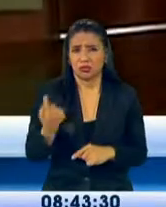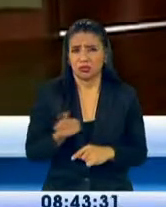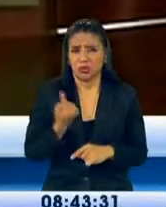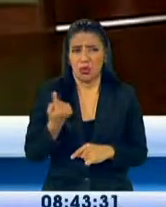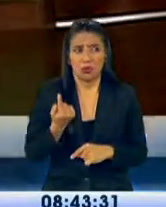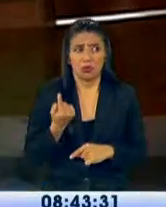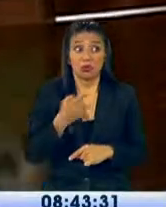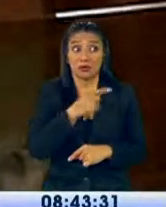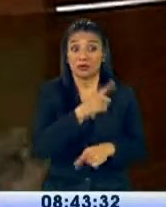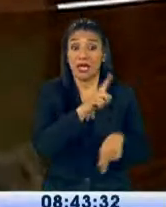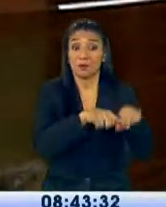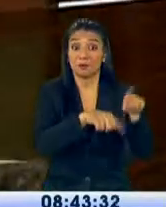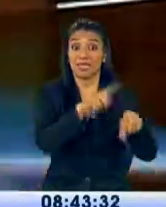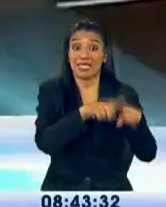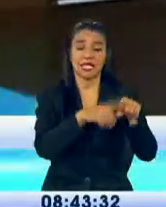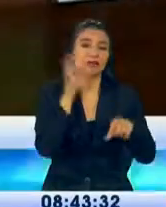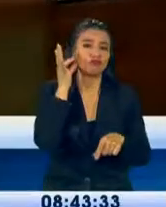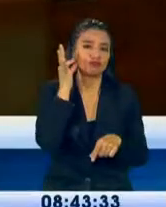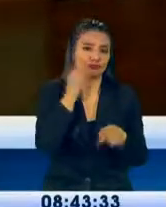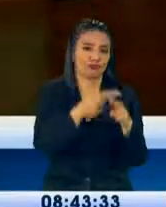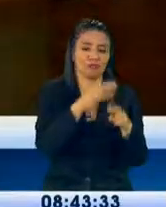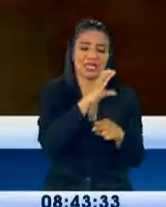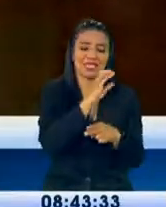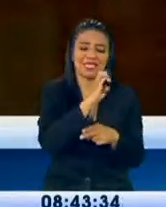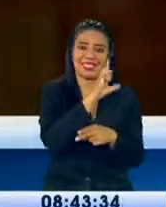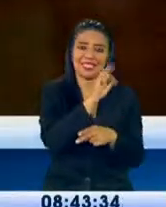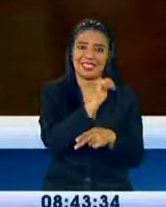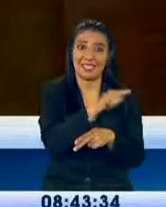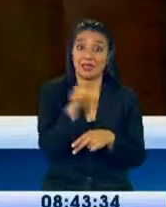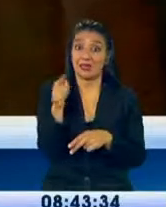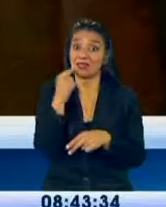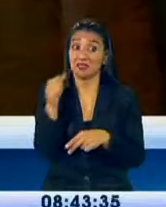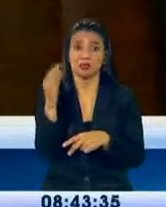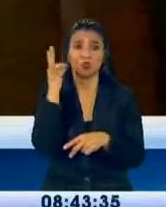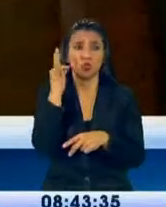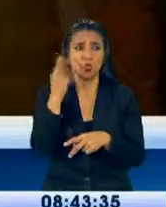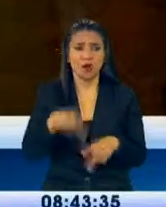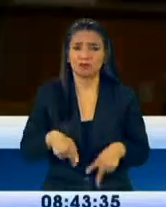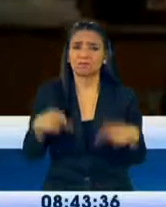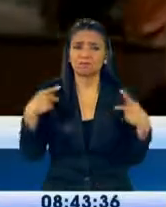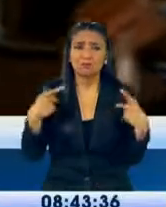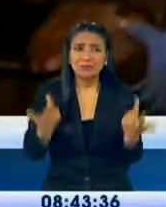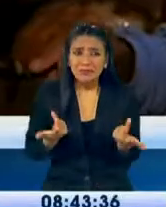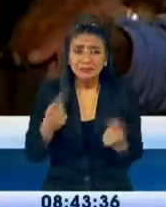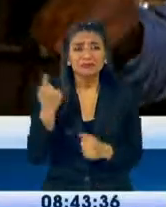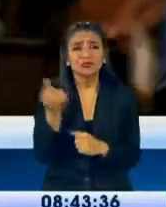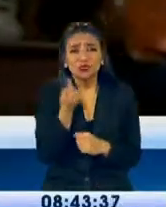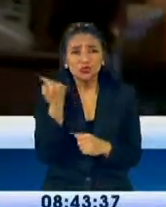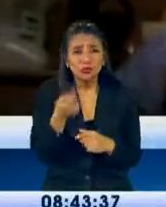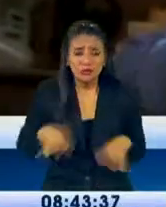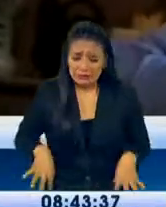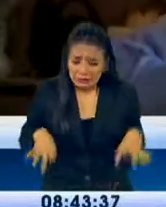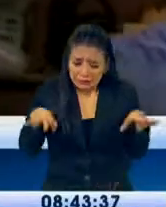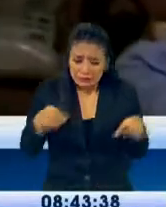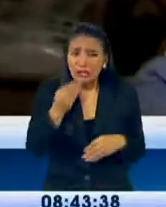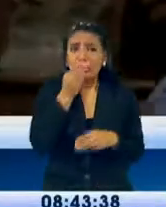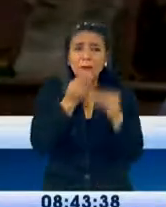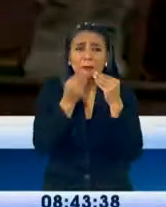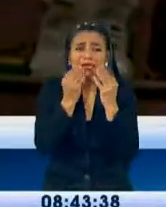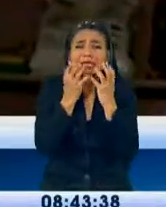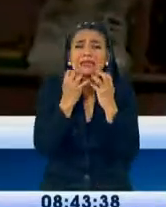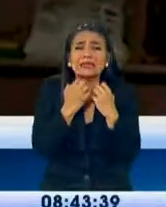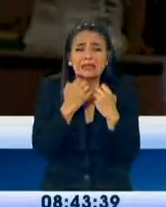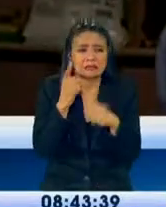es una amiga de la familia. Ella dice que María carece de recursos incluso para su vivir diario. No le alcanza para la comida y mucho menos para